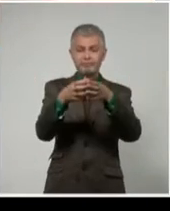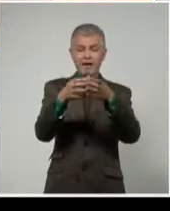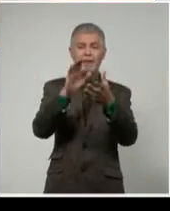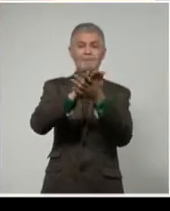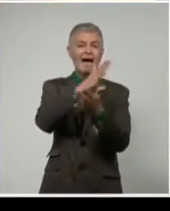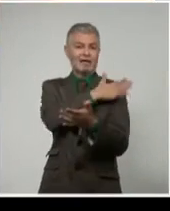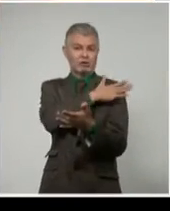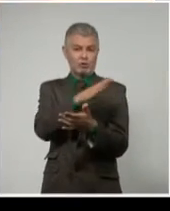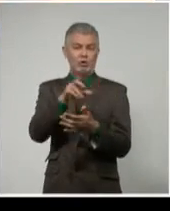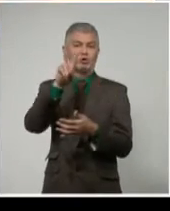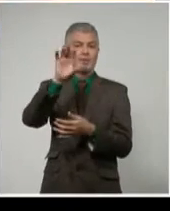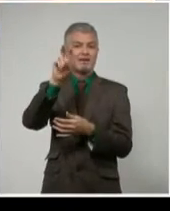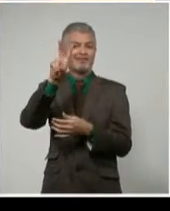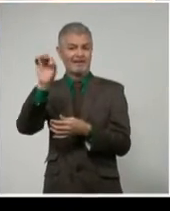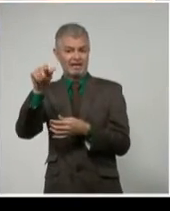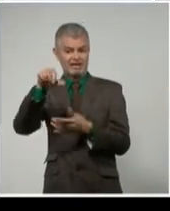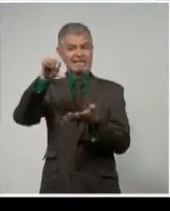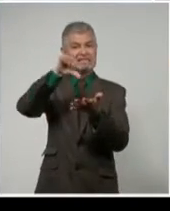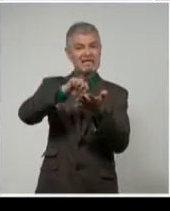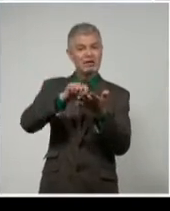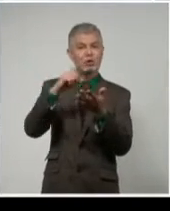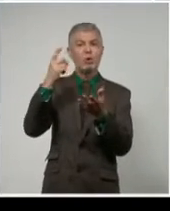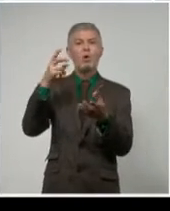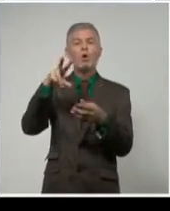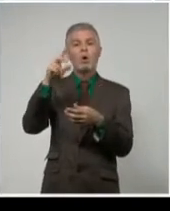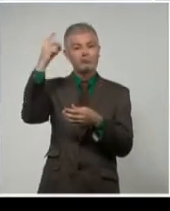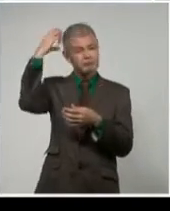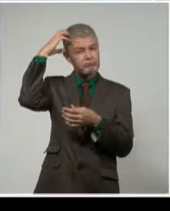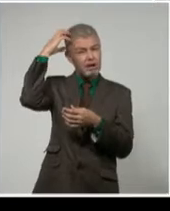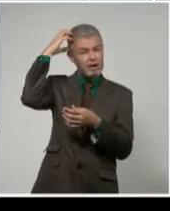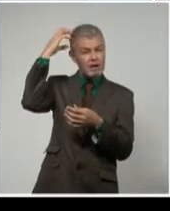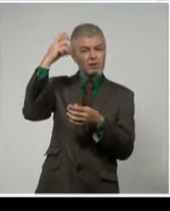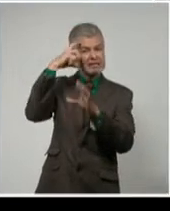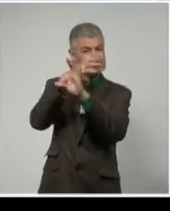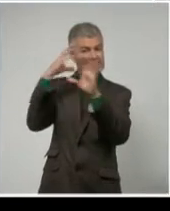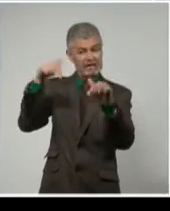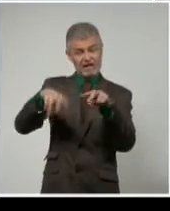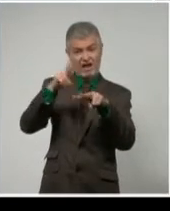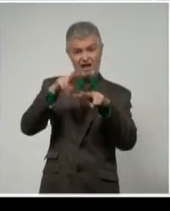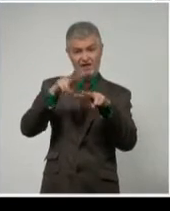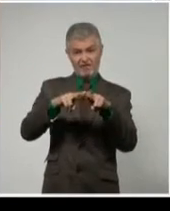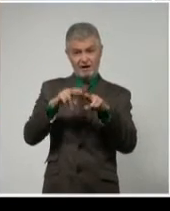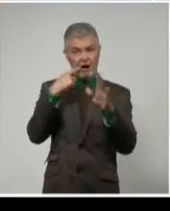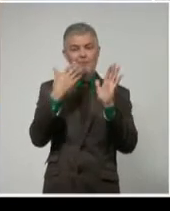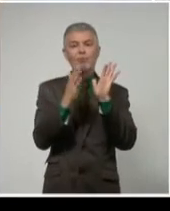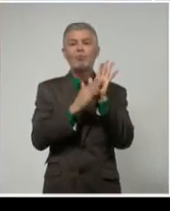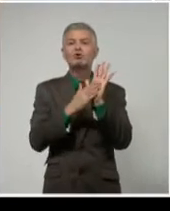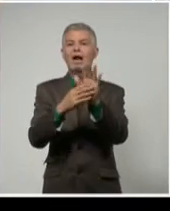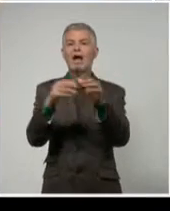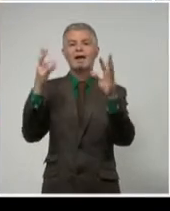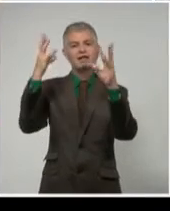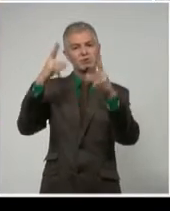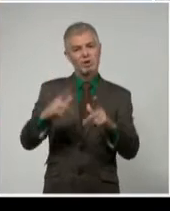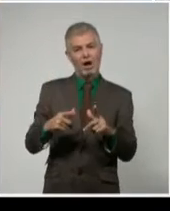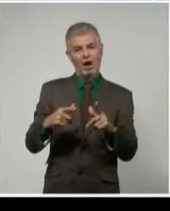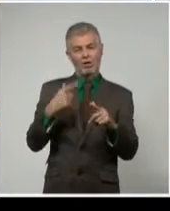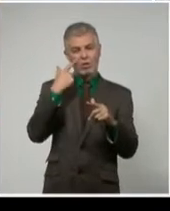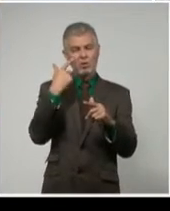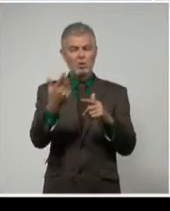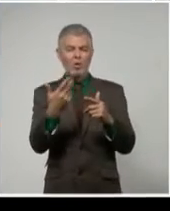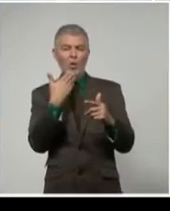Centro de Neurociencias de La Habana para analizar y mostrar resultados de estudios sobre el origen de las afecciones reportadas por los